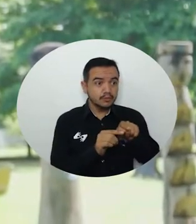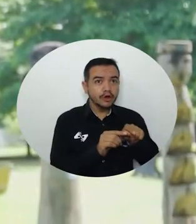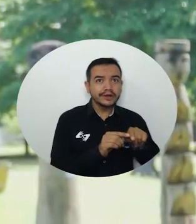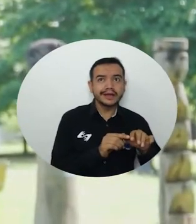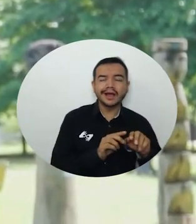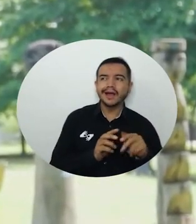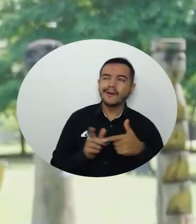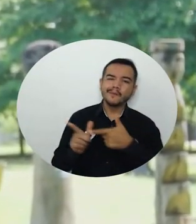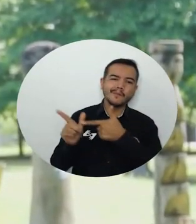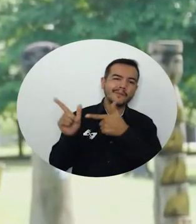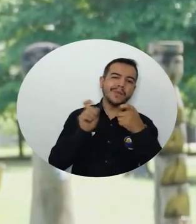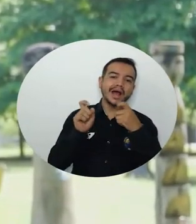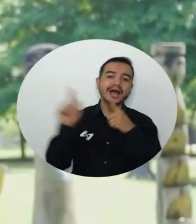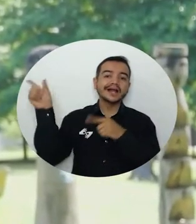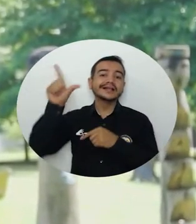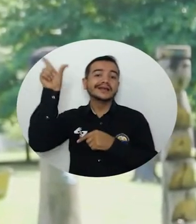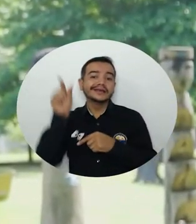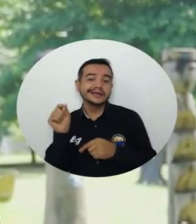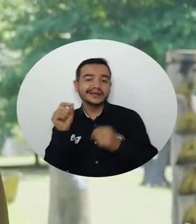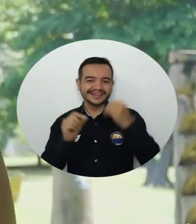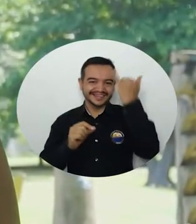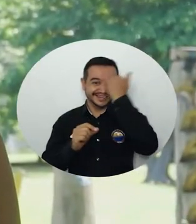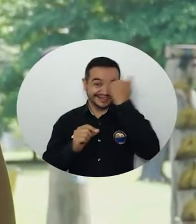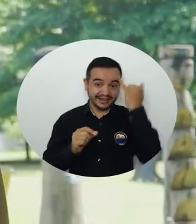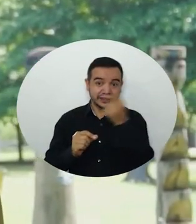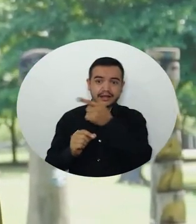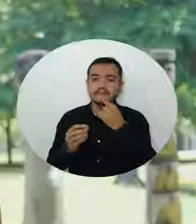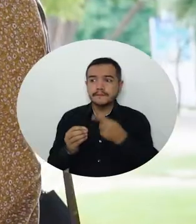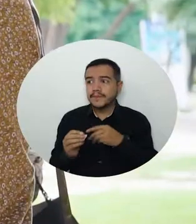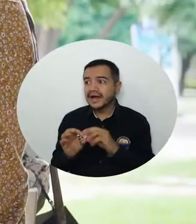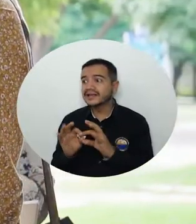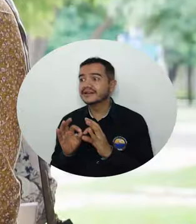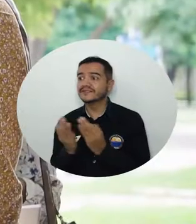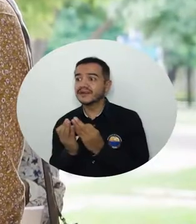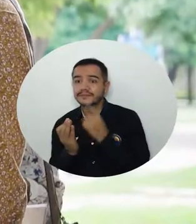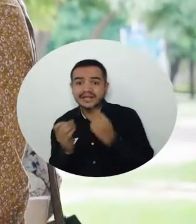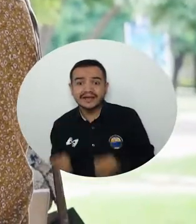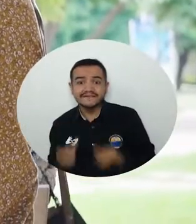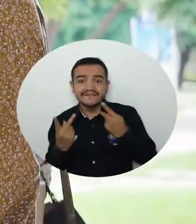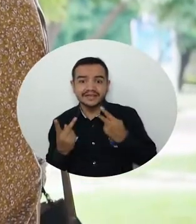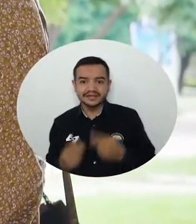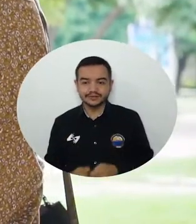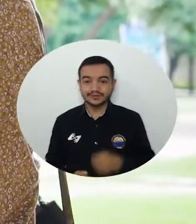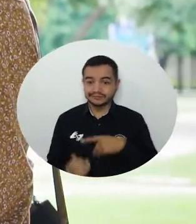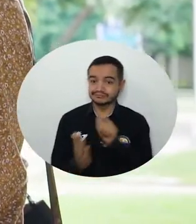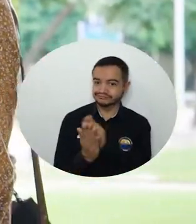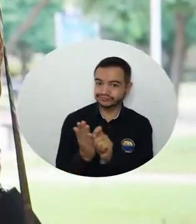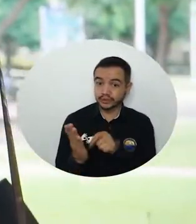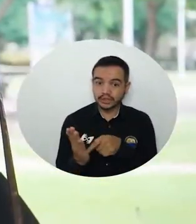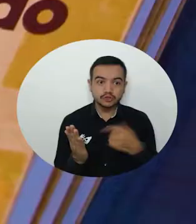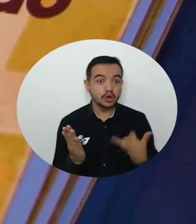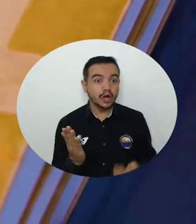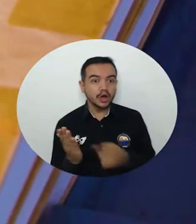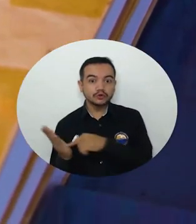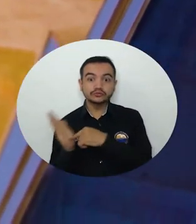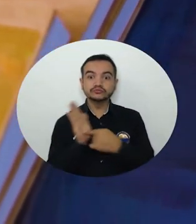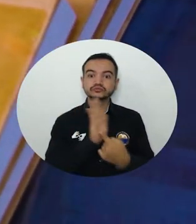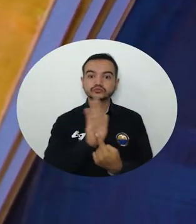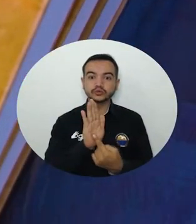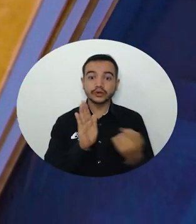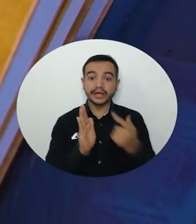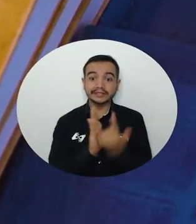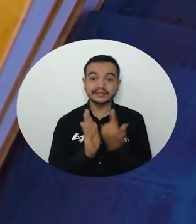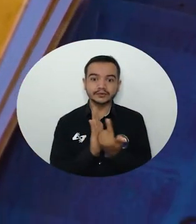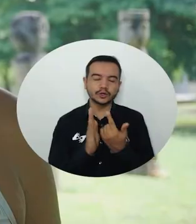hasta Italia en busca de un futuro mejor para ella y para sus hijos. Para mí es un honor estar aquí en esta feria presentando mi libro porque es una